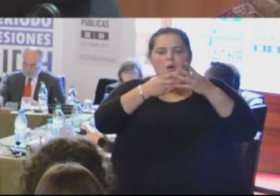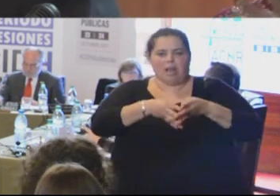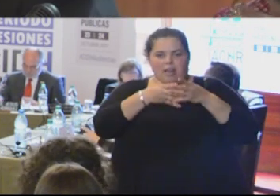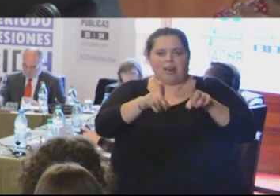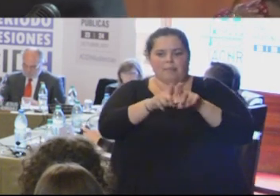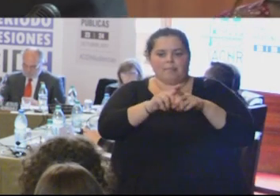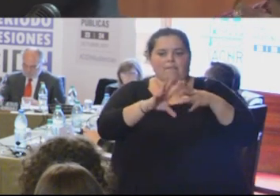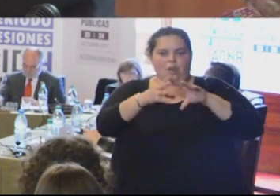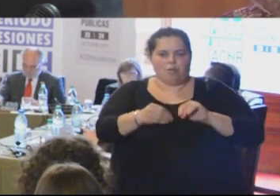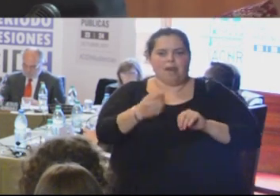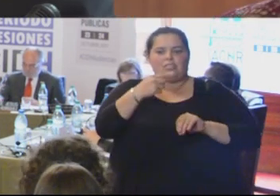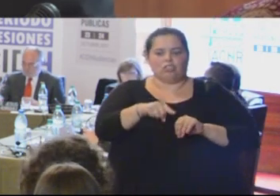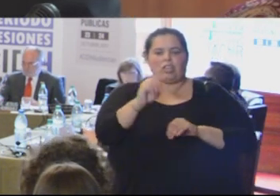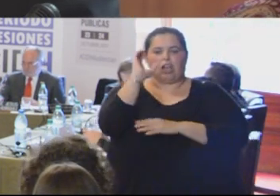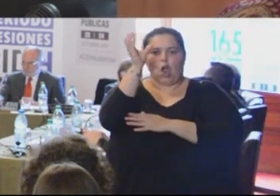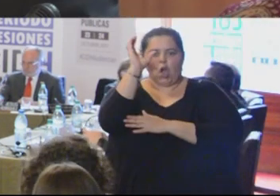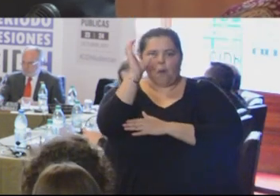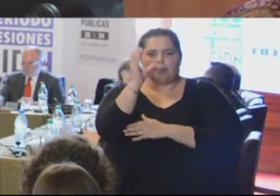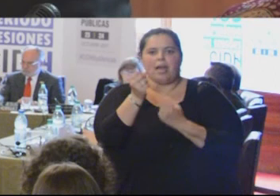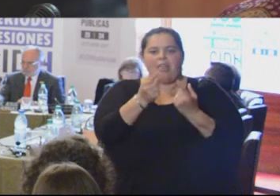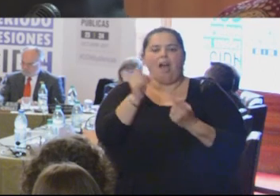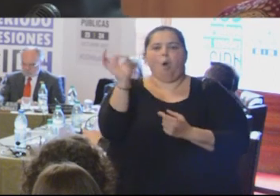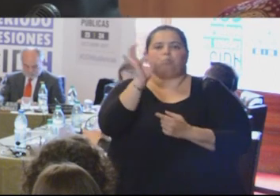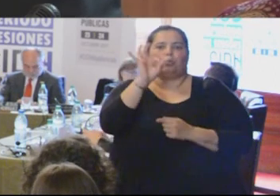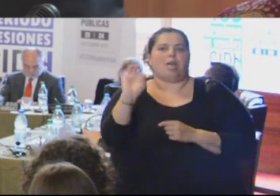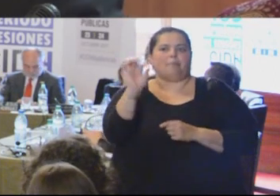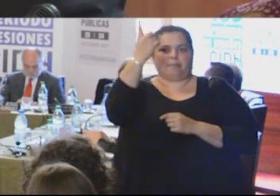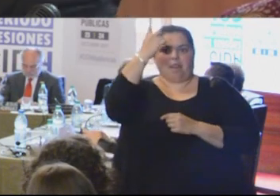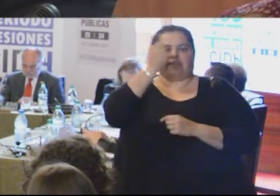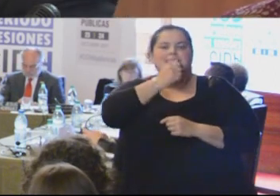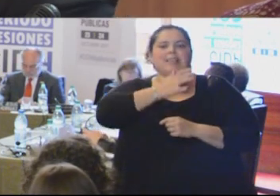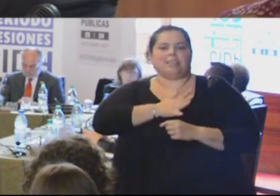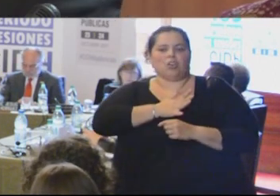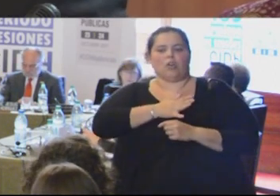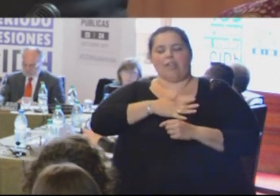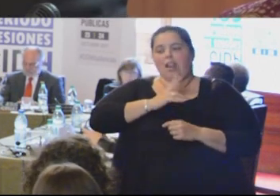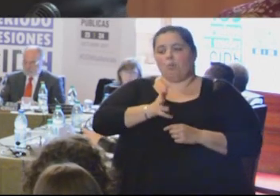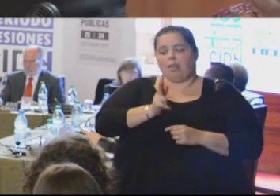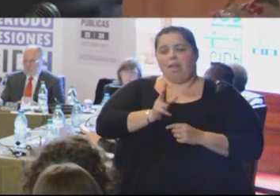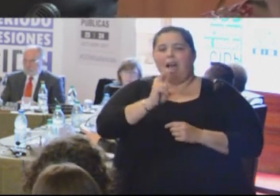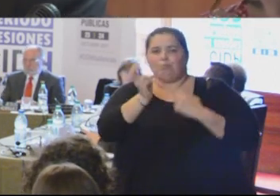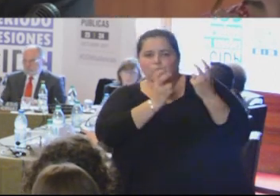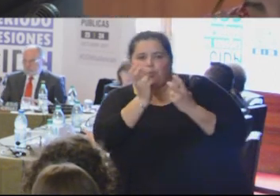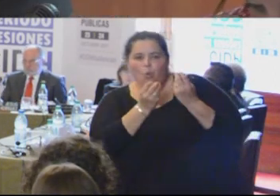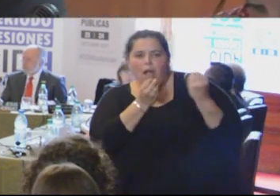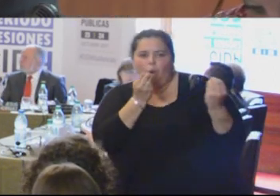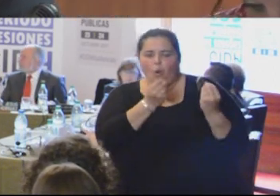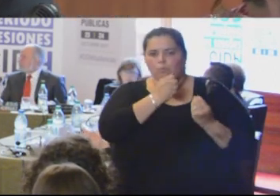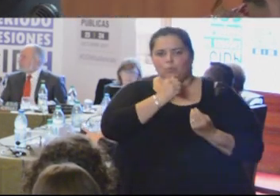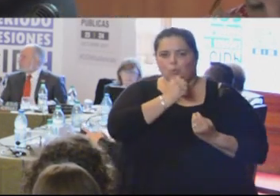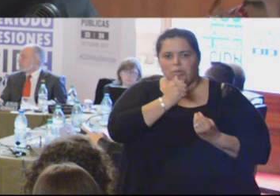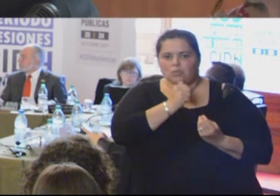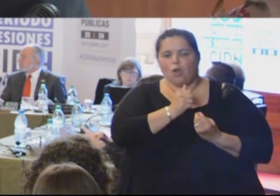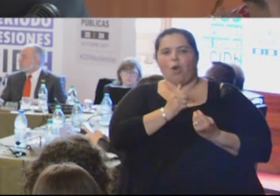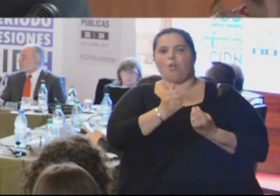oportunidad primera en la historia de la humanidad de buscar una solución que no permita impunidad